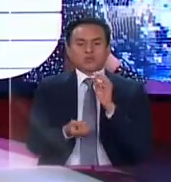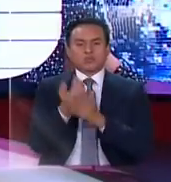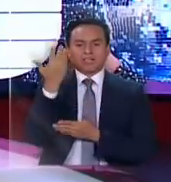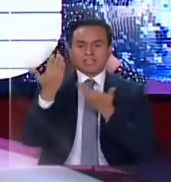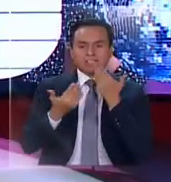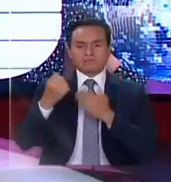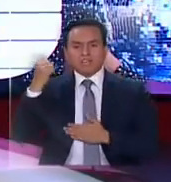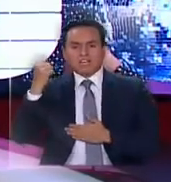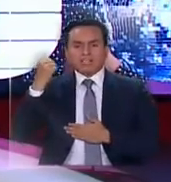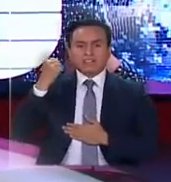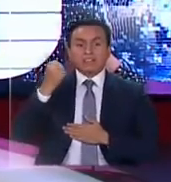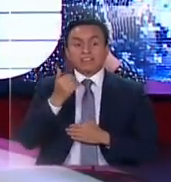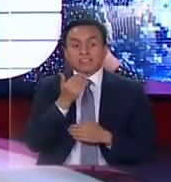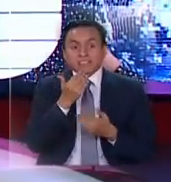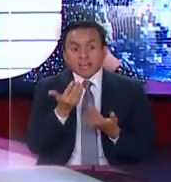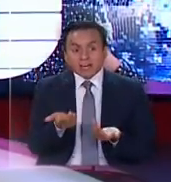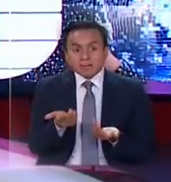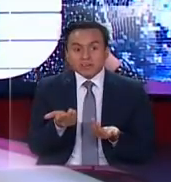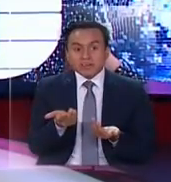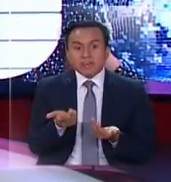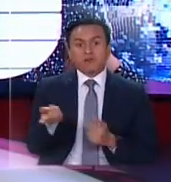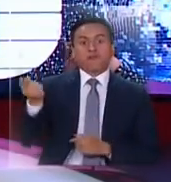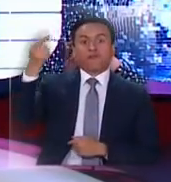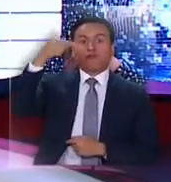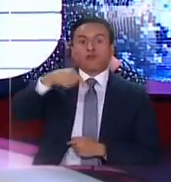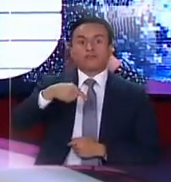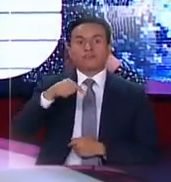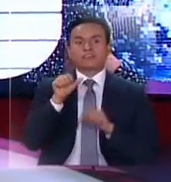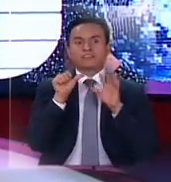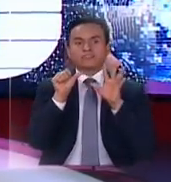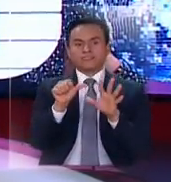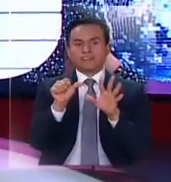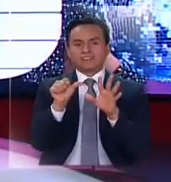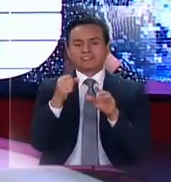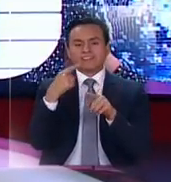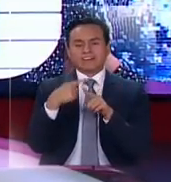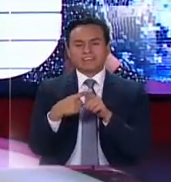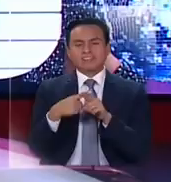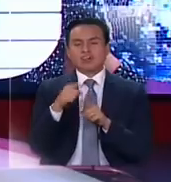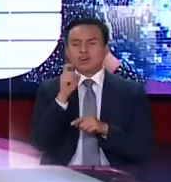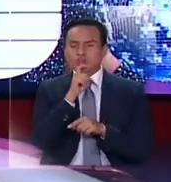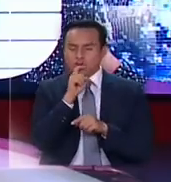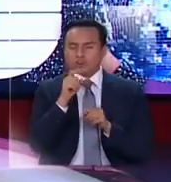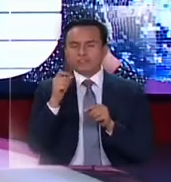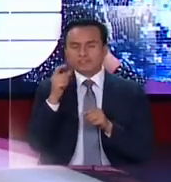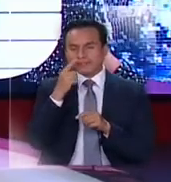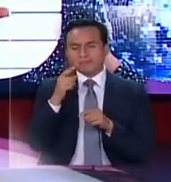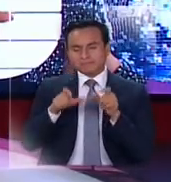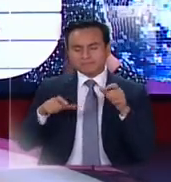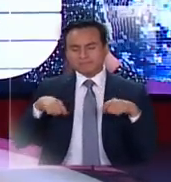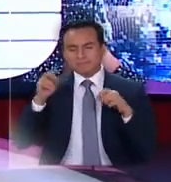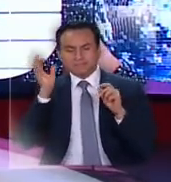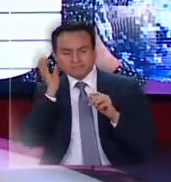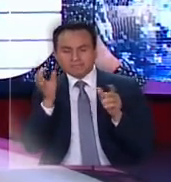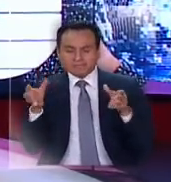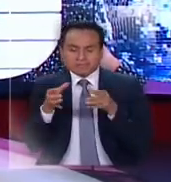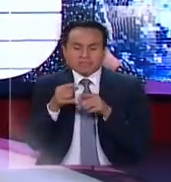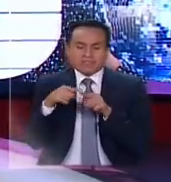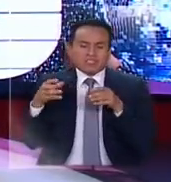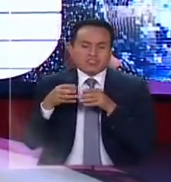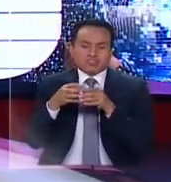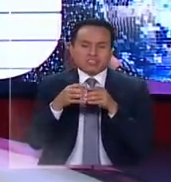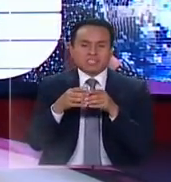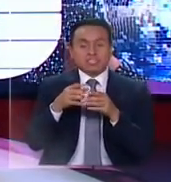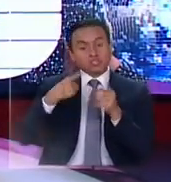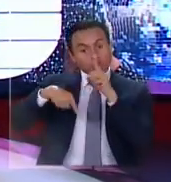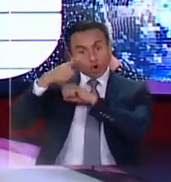cantantes y bailarines, sino que también vuelve con 6 ex chicos Rojo que marcaron a varias generaciones. Sus